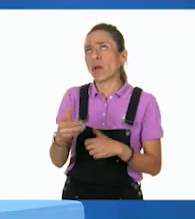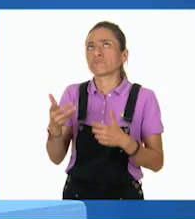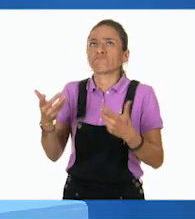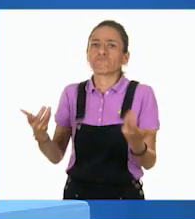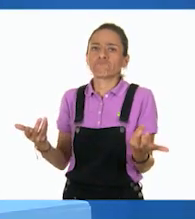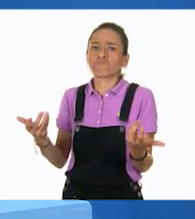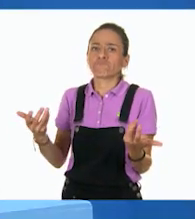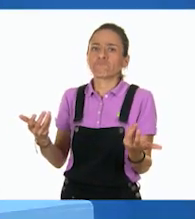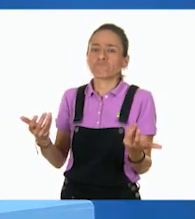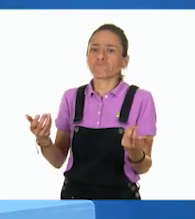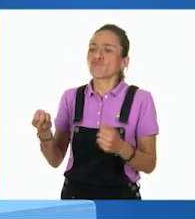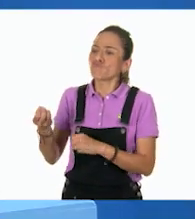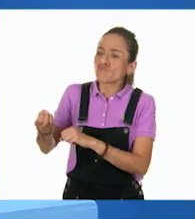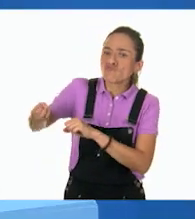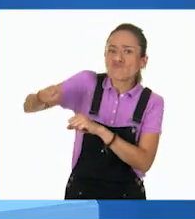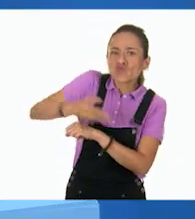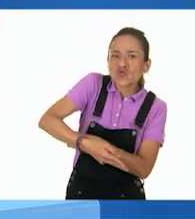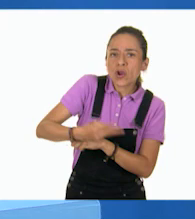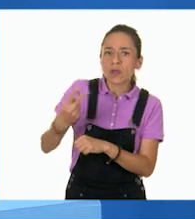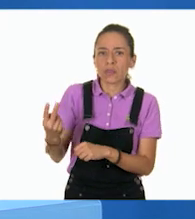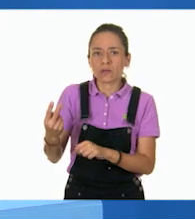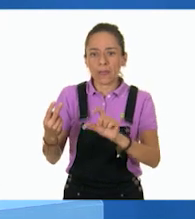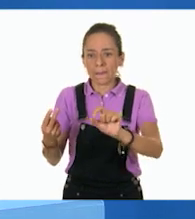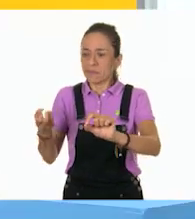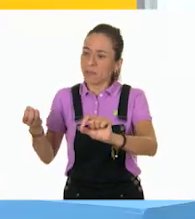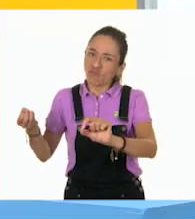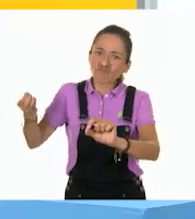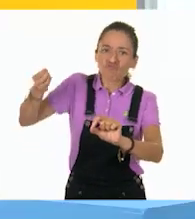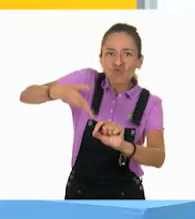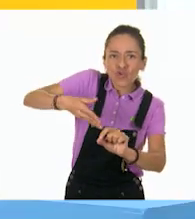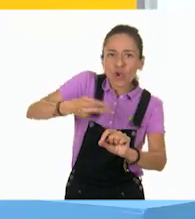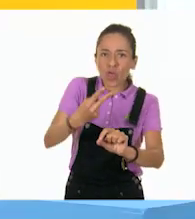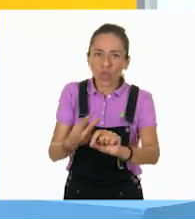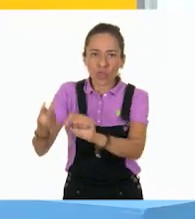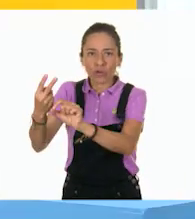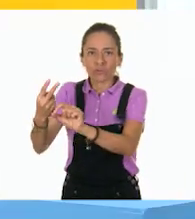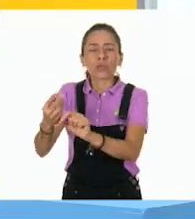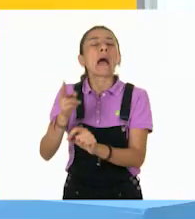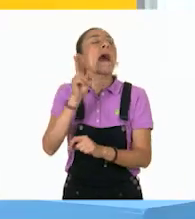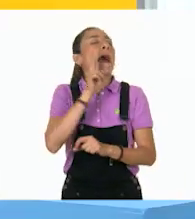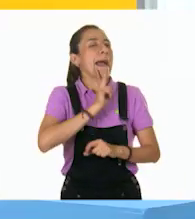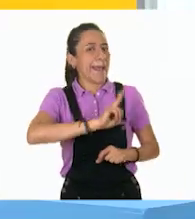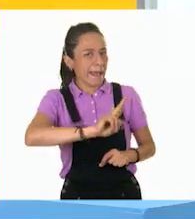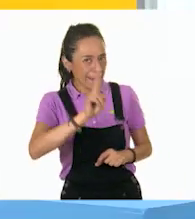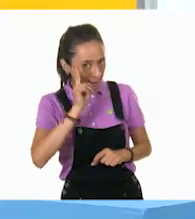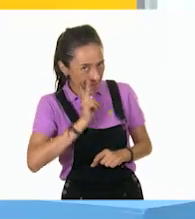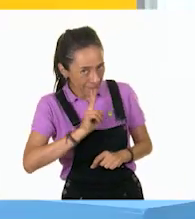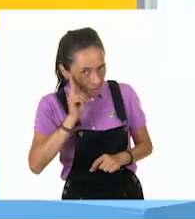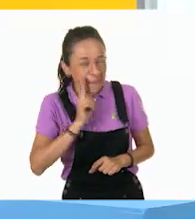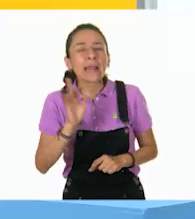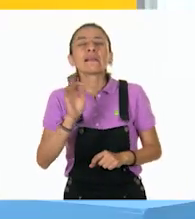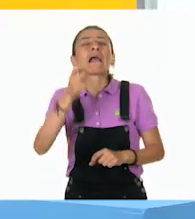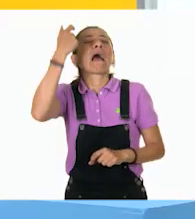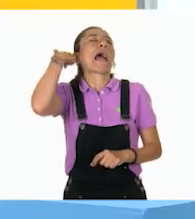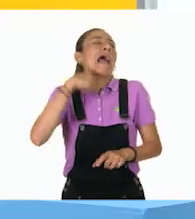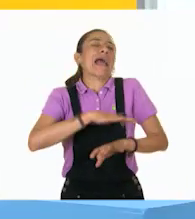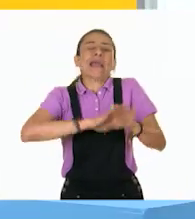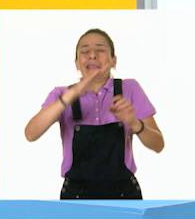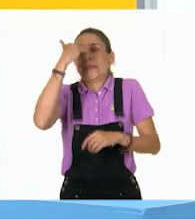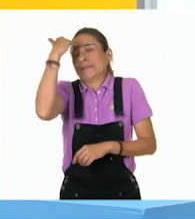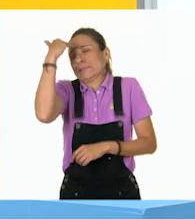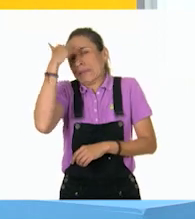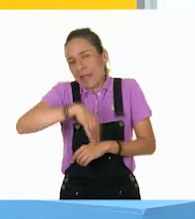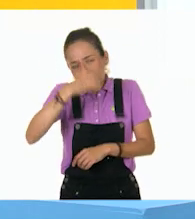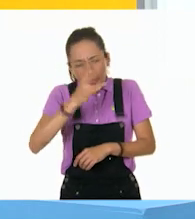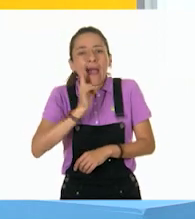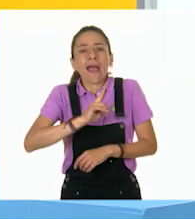2 unidades al 20 que ya había anotado, ¿cierto? Probemos, aunque parezca obvio, vamos a probarlo.